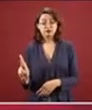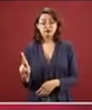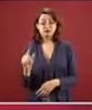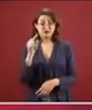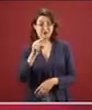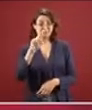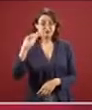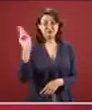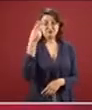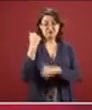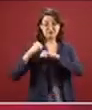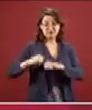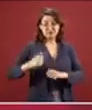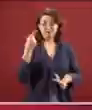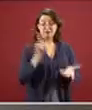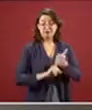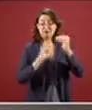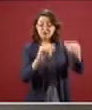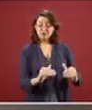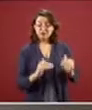los de arriba